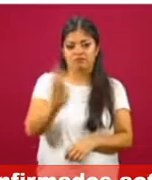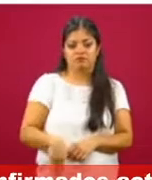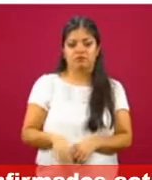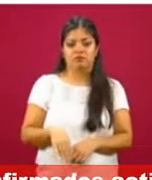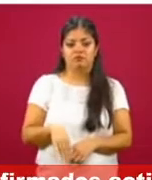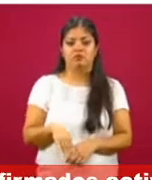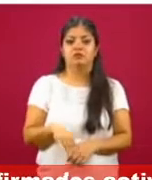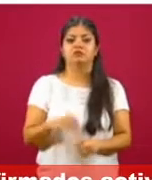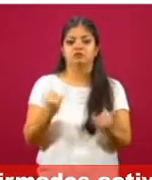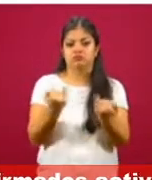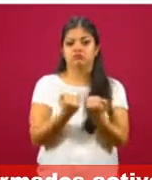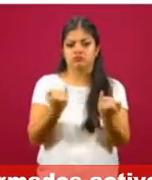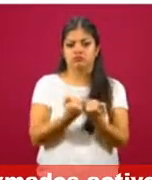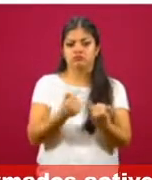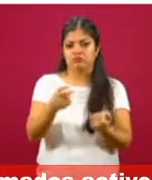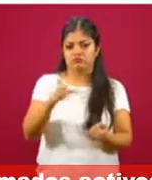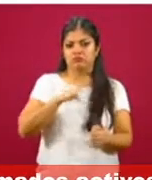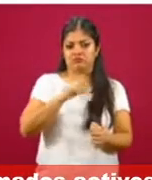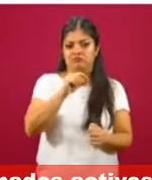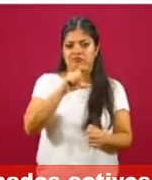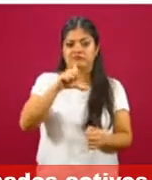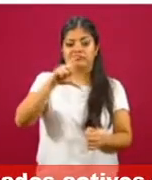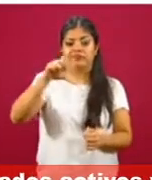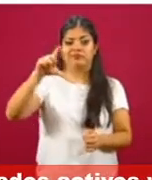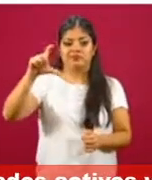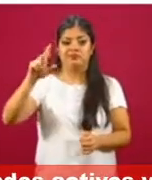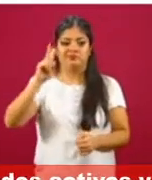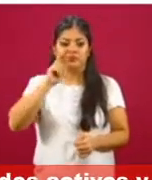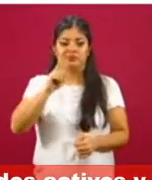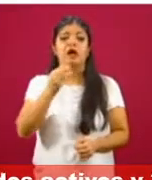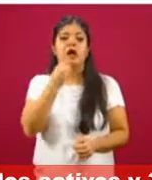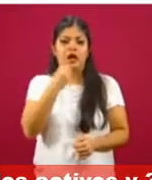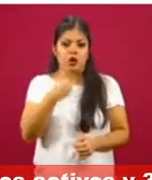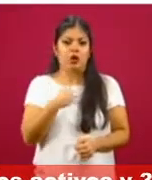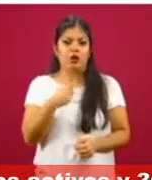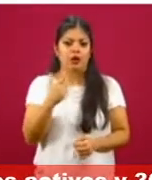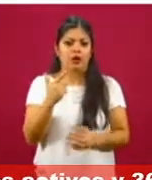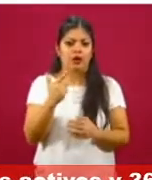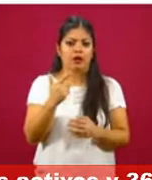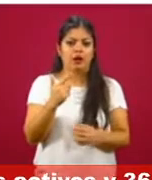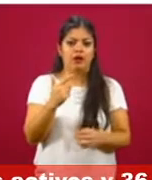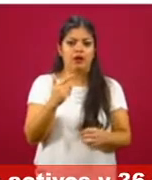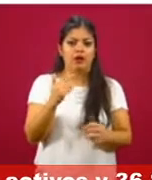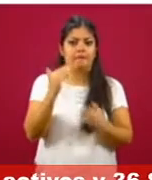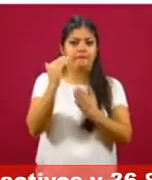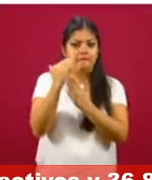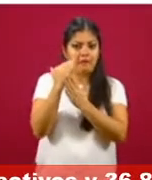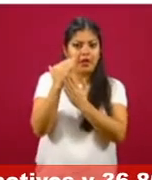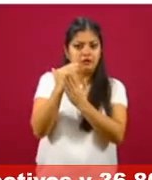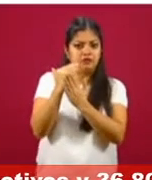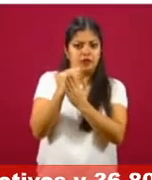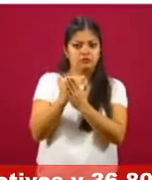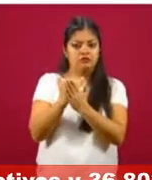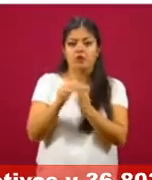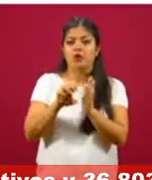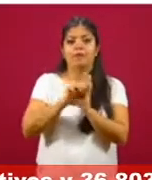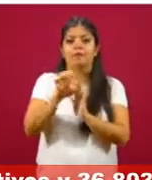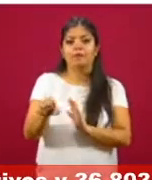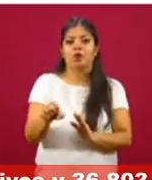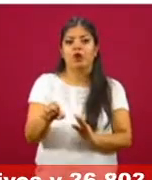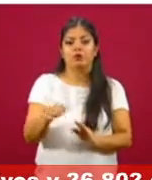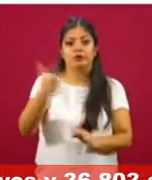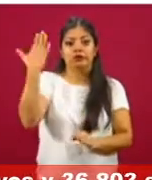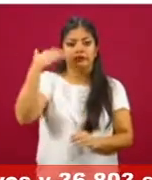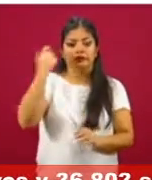tenemos este patrón creciente que se va distribuyendo, aunque con mayor dispersión en el tiempo, es decir, con una